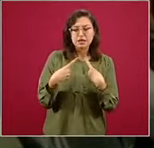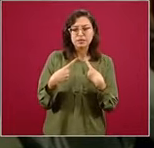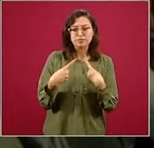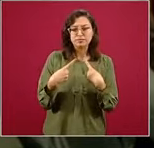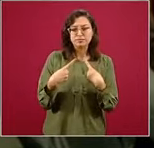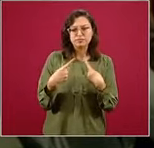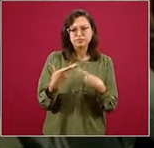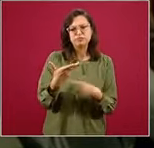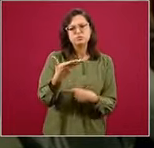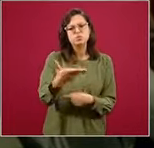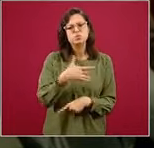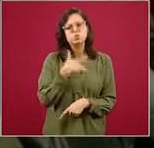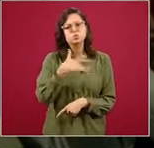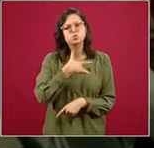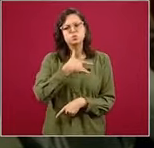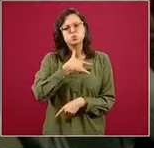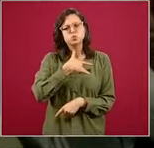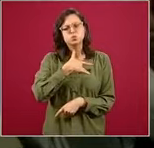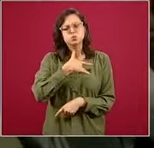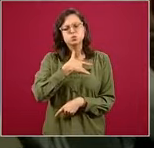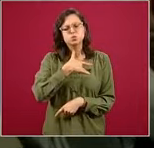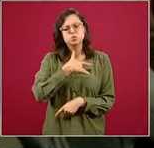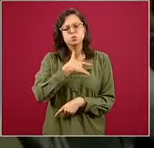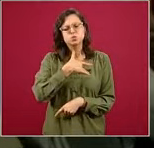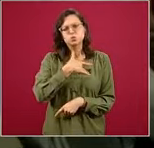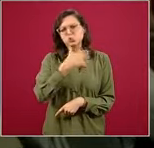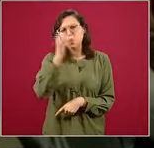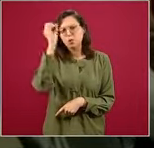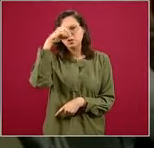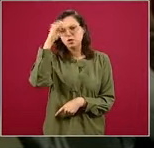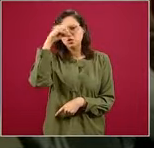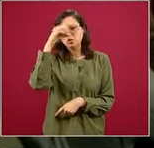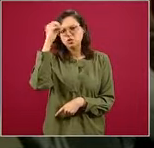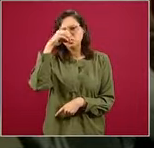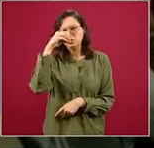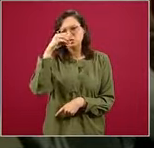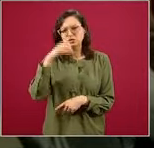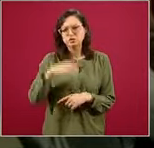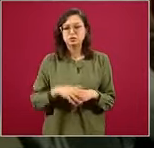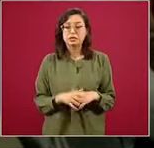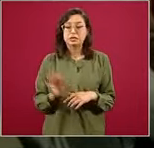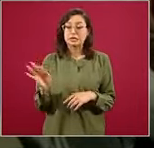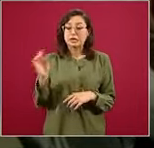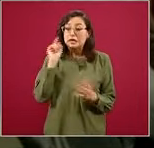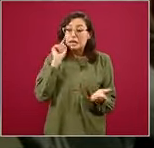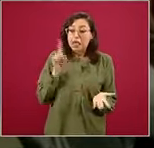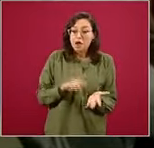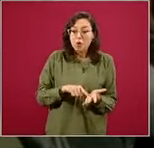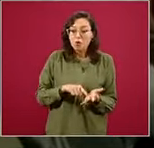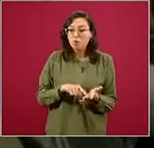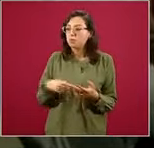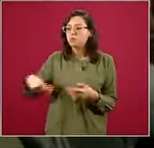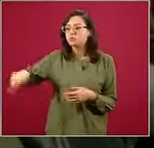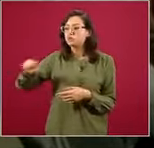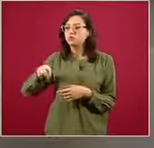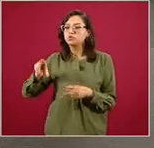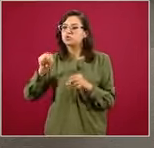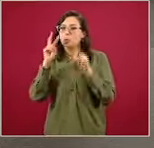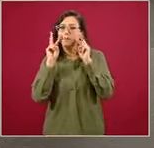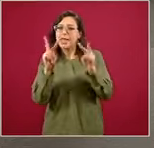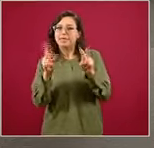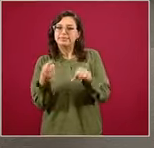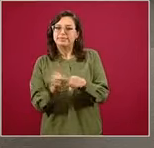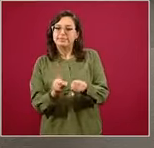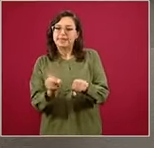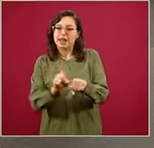¿qué opinión tiene usted de, al parecer, no ven todas las tardes las conferencias de usted, pero creo que necesitan que usted